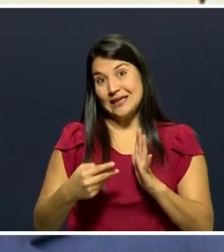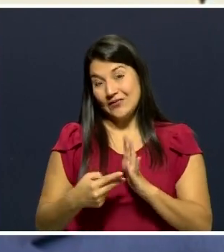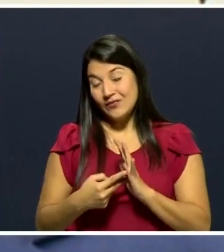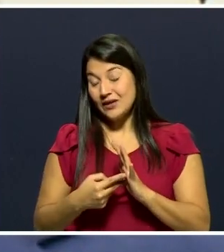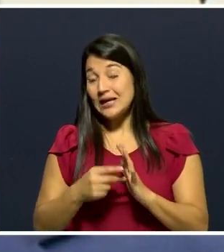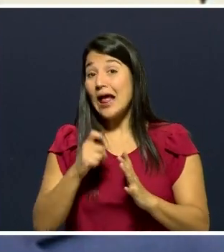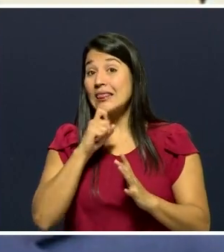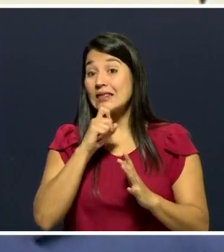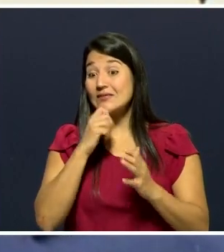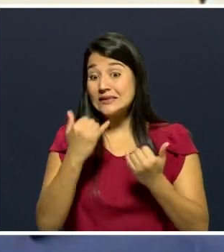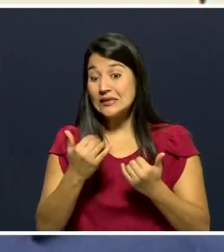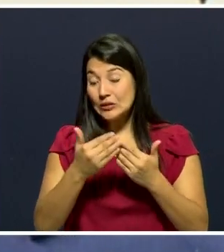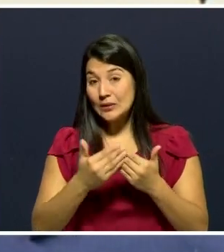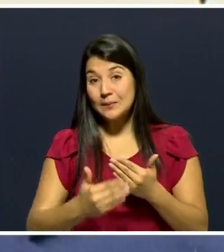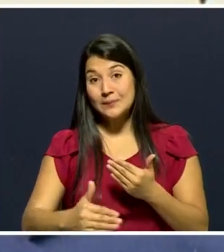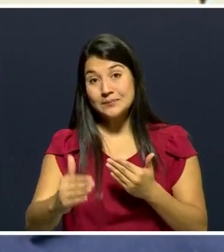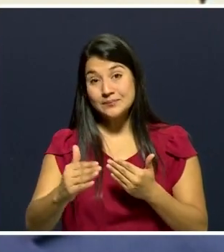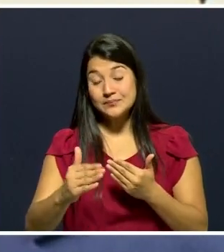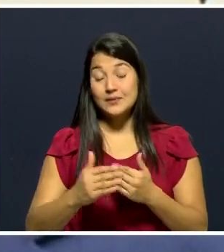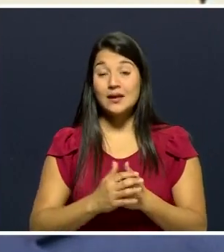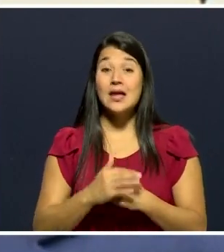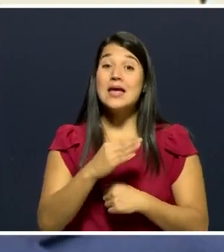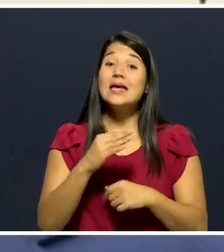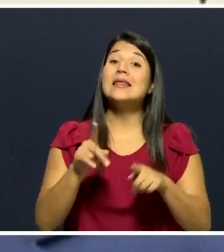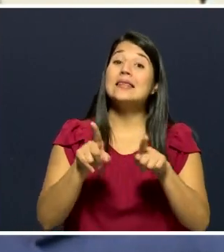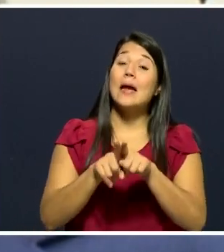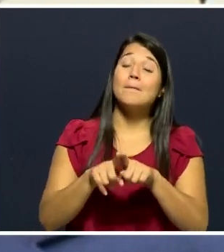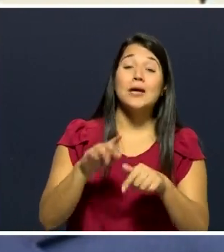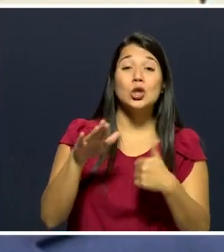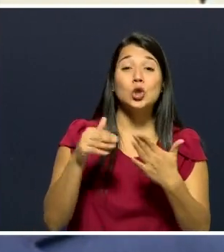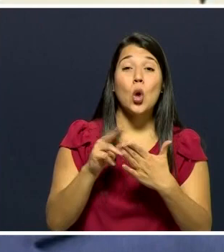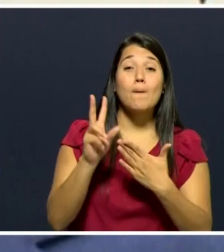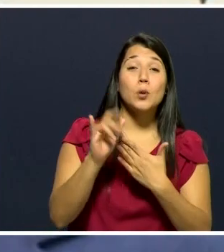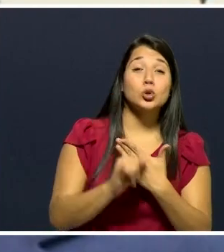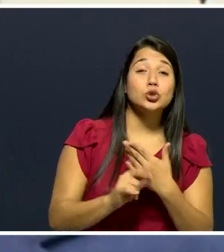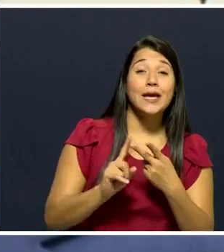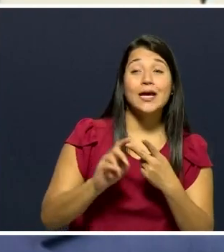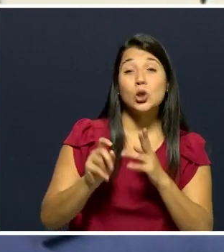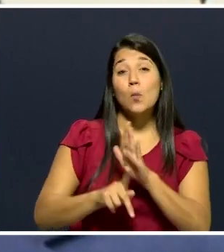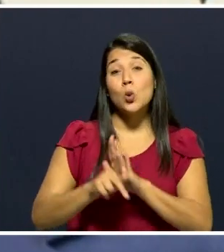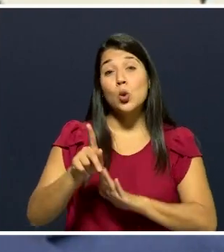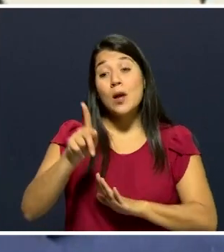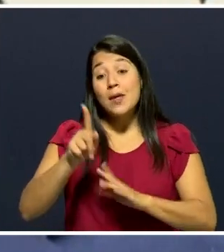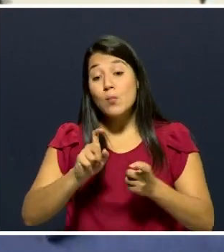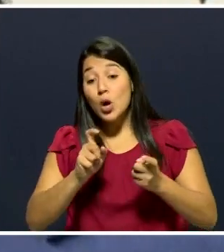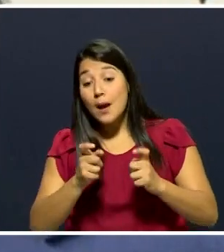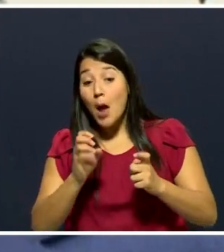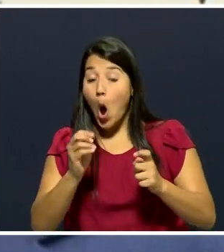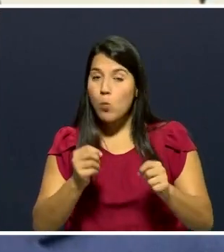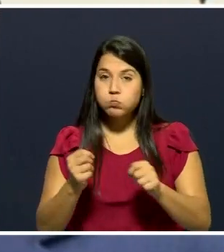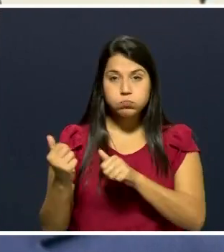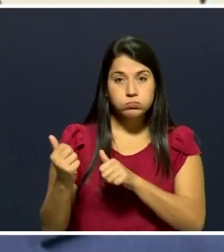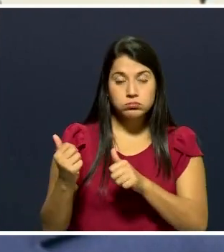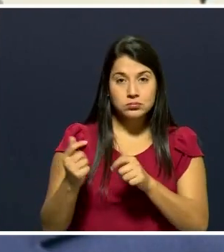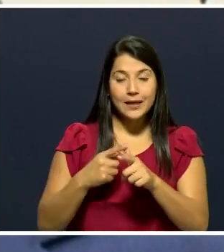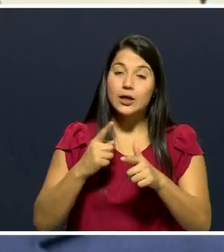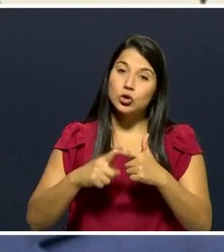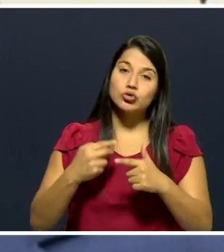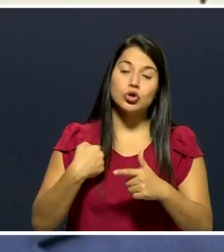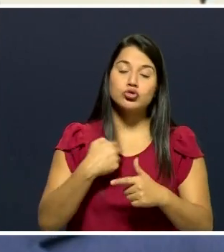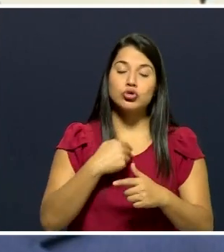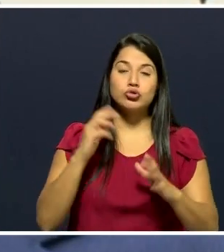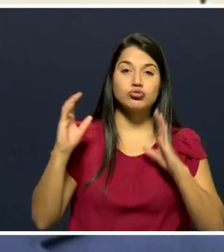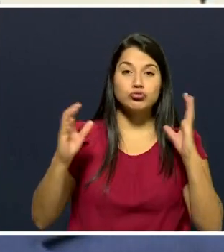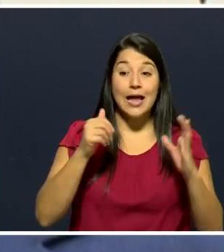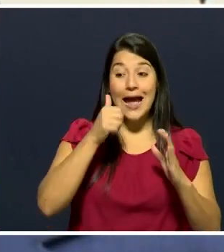ser el resto del año y también todos los proyectos, programas que habrá que modificar, que habrá que quitar, y en ese sentido celebramos que el día de ayer en la